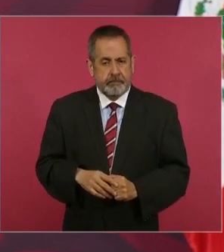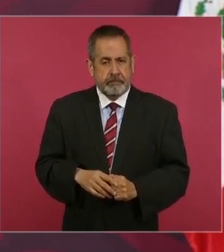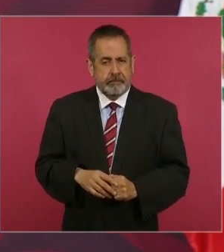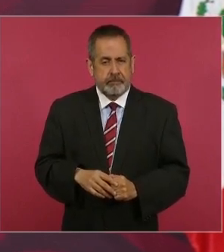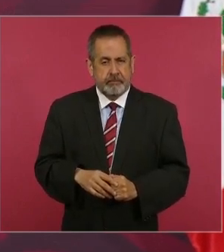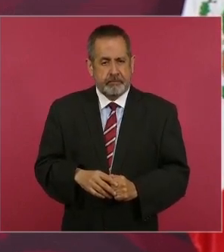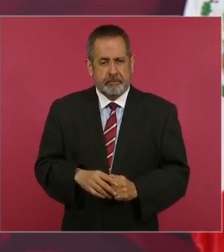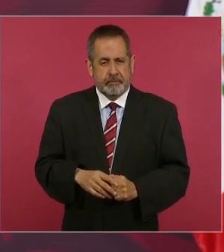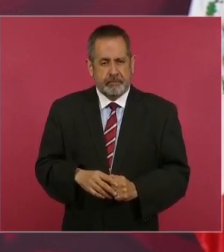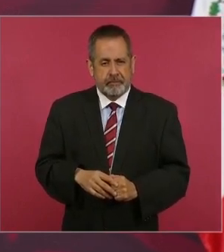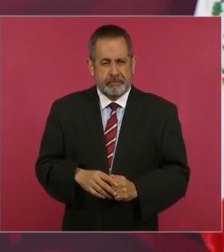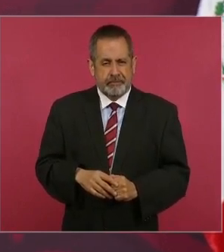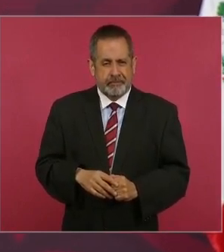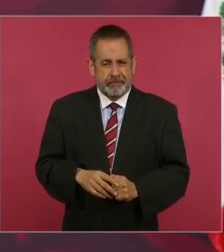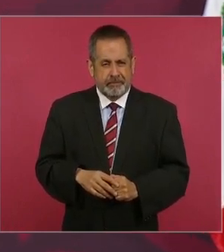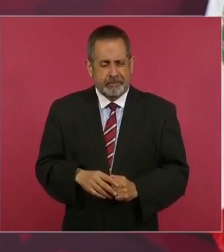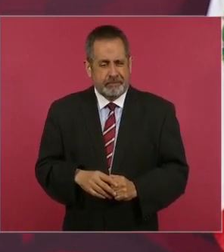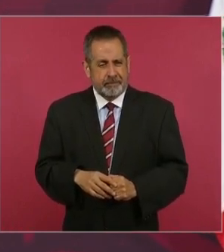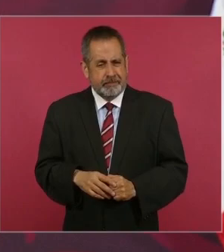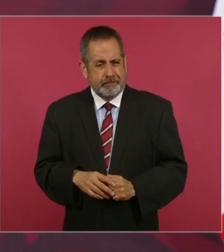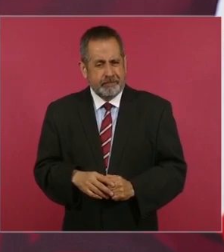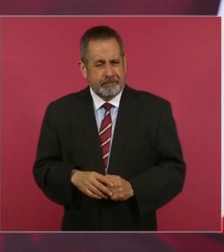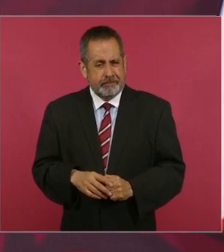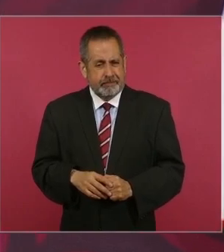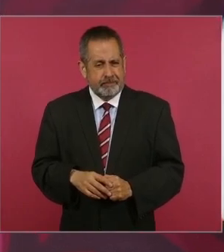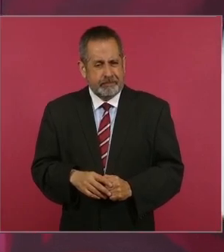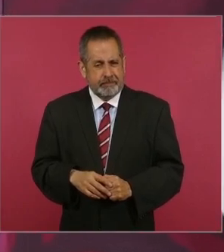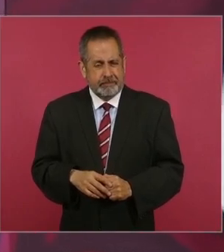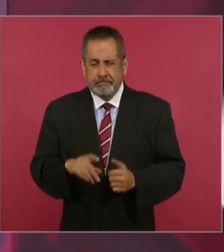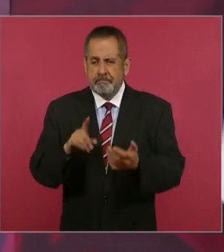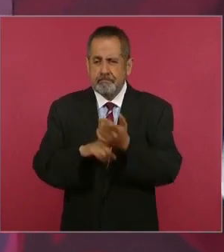eh temas